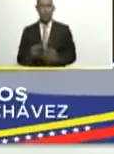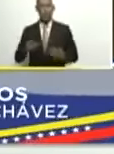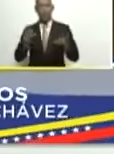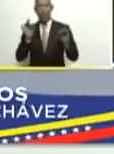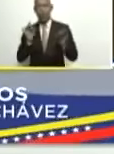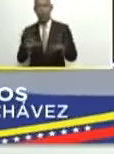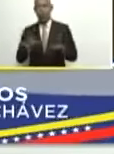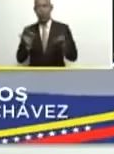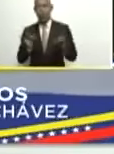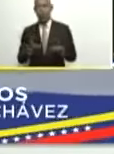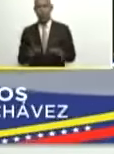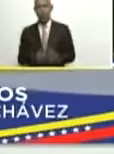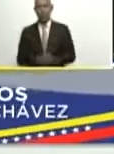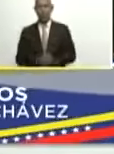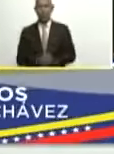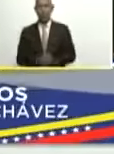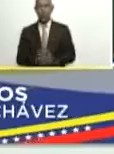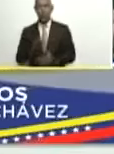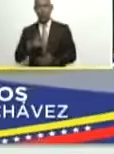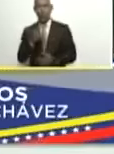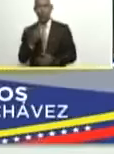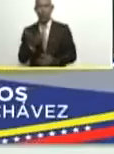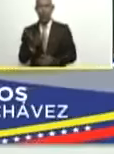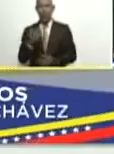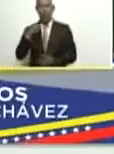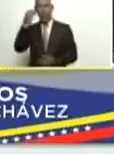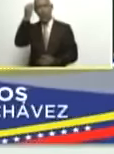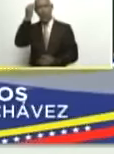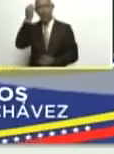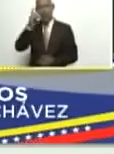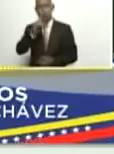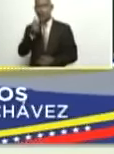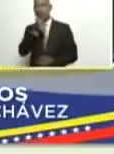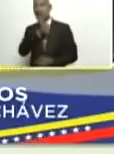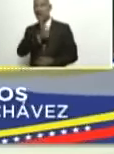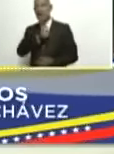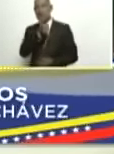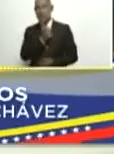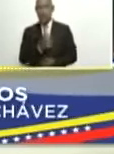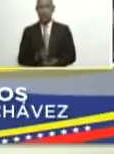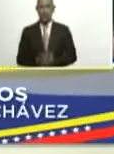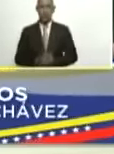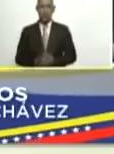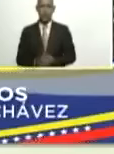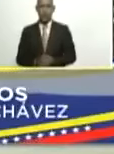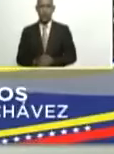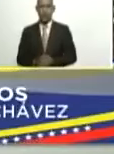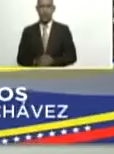dolores que pudiera calificar a veces de inaguantables,